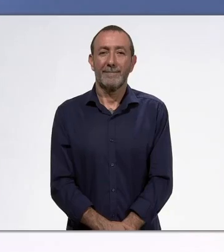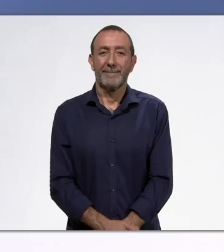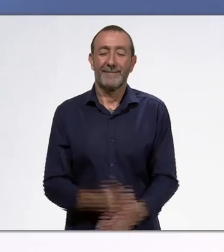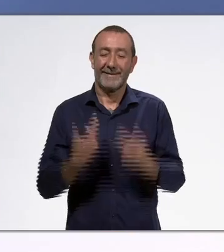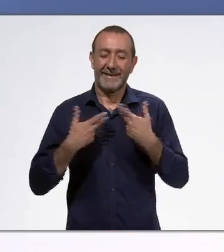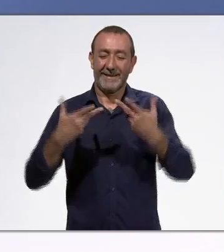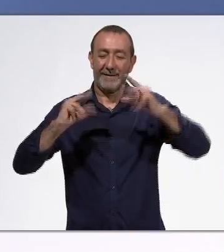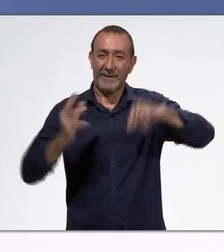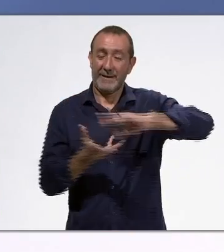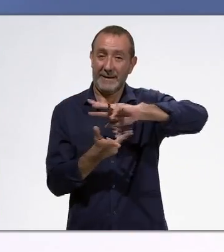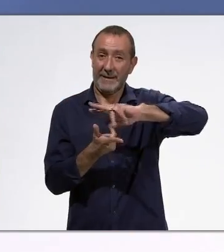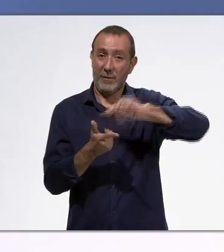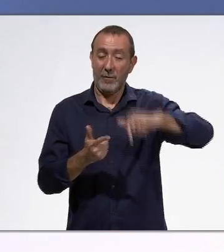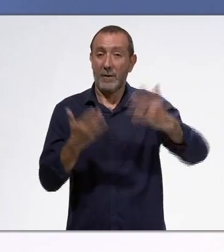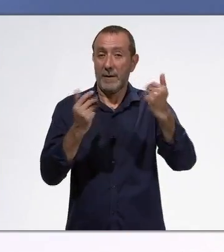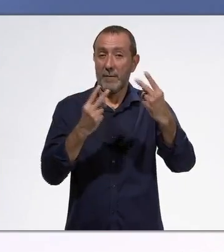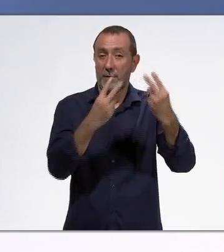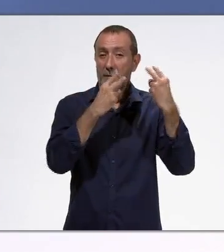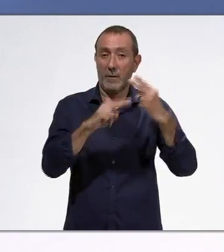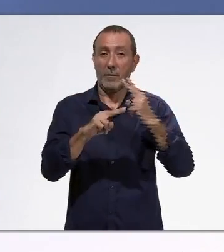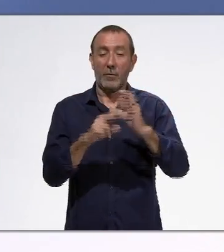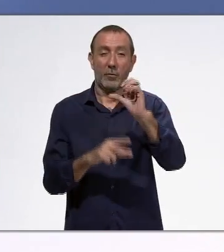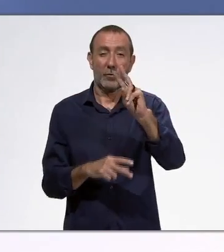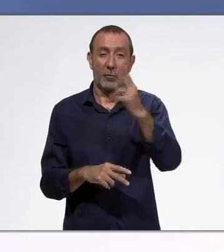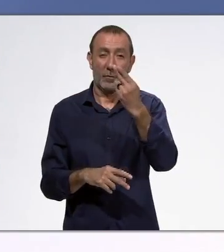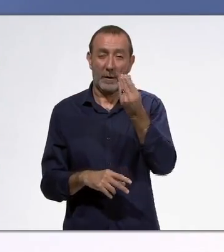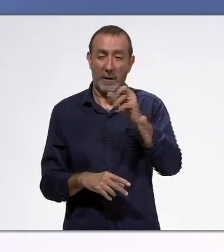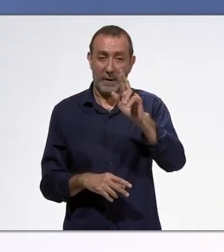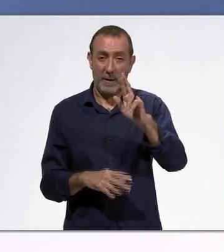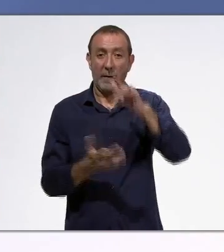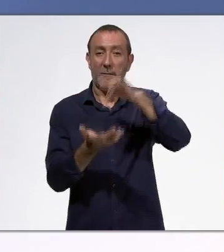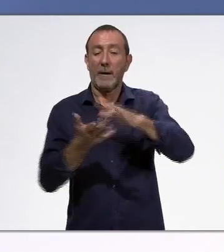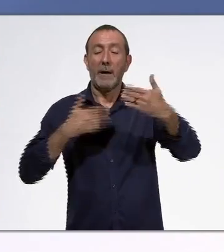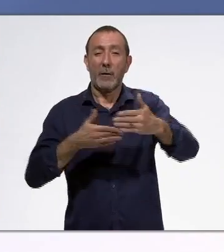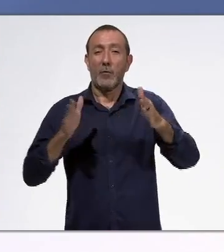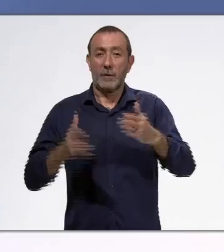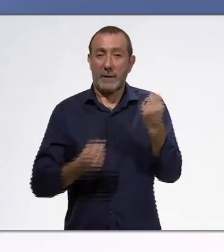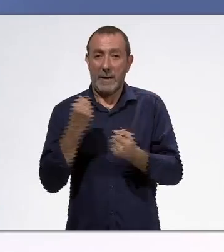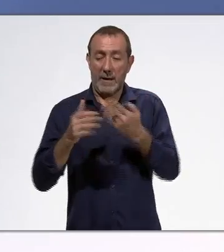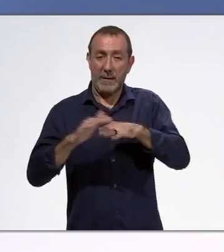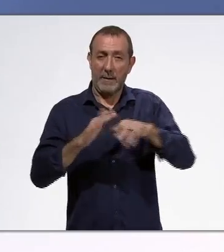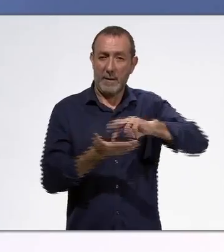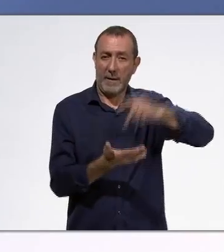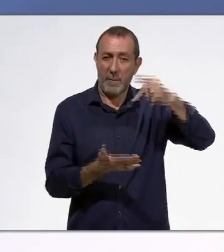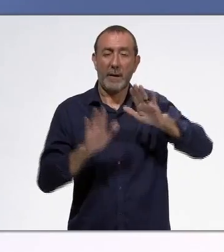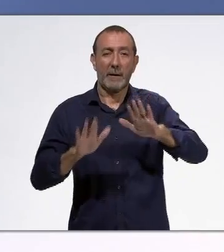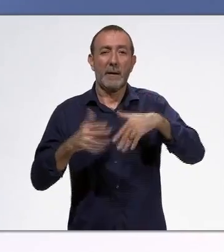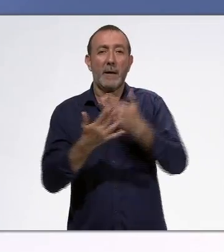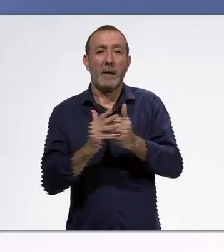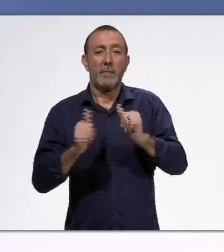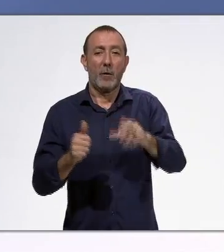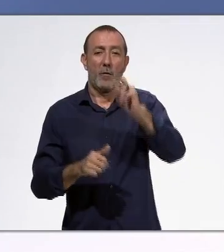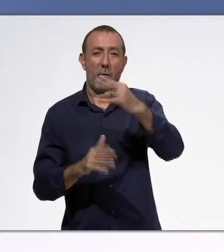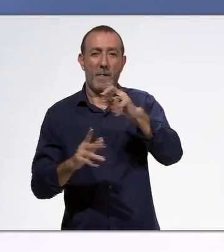así llegamos al final de ese informativo y nos despedimos con su que estará mañana en concierto en la sala la cochera cabaret a partir de las 12:30